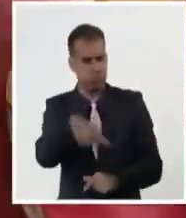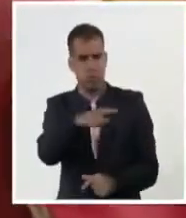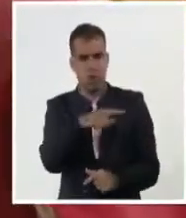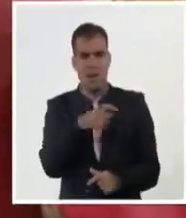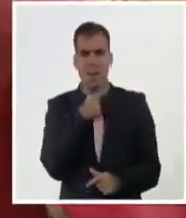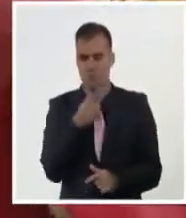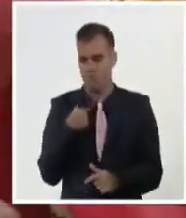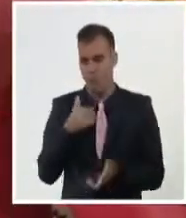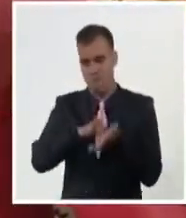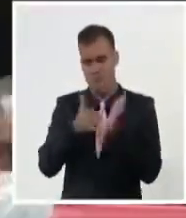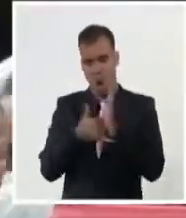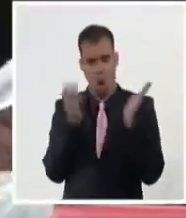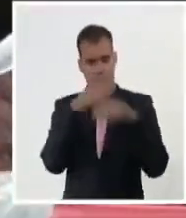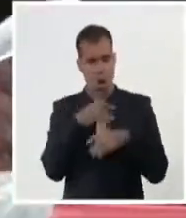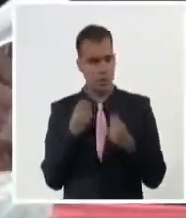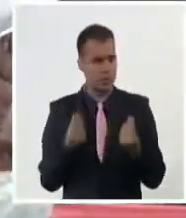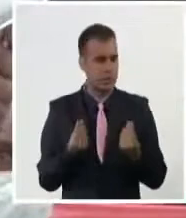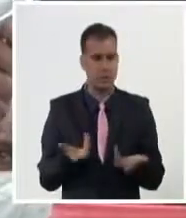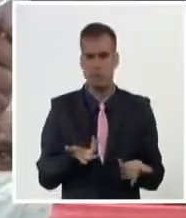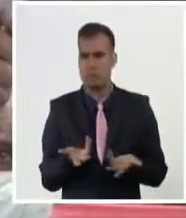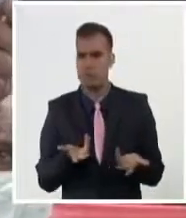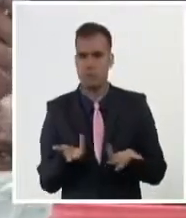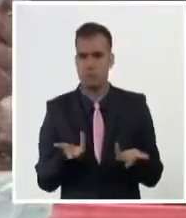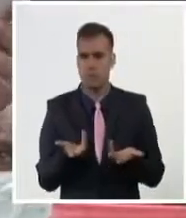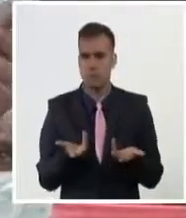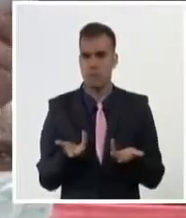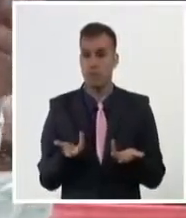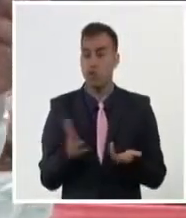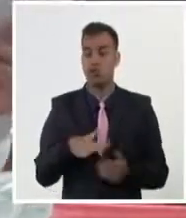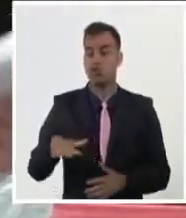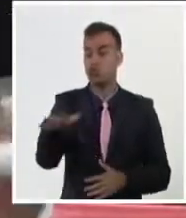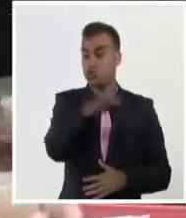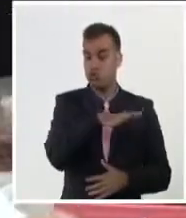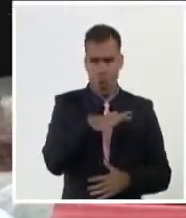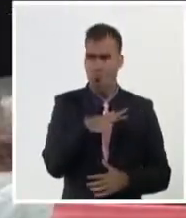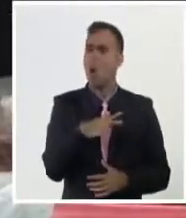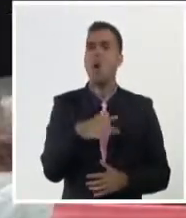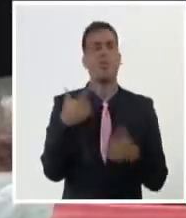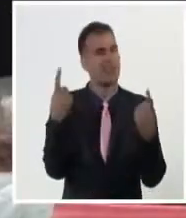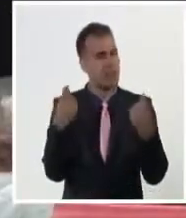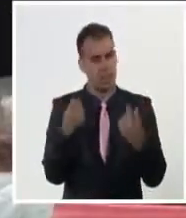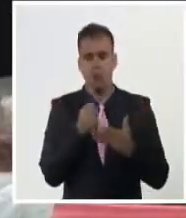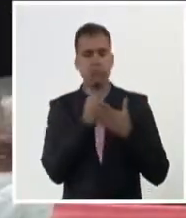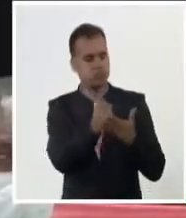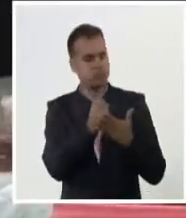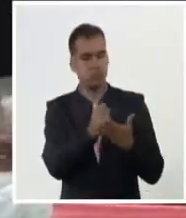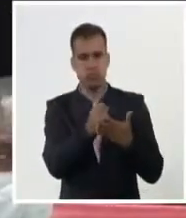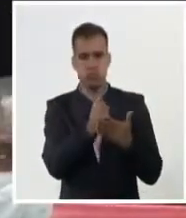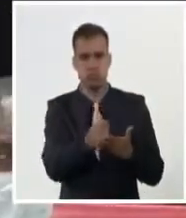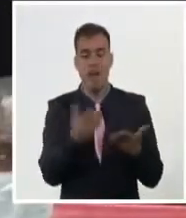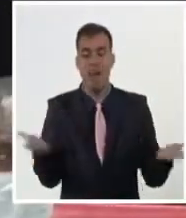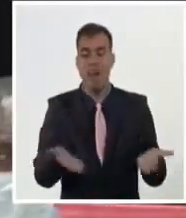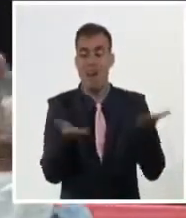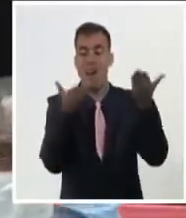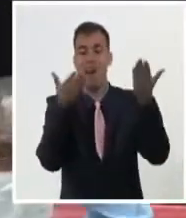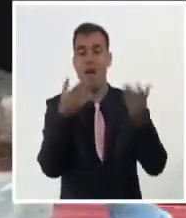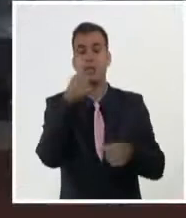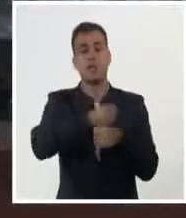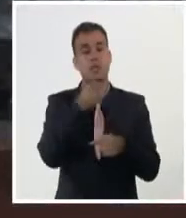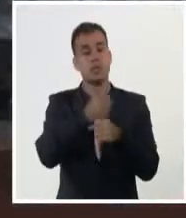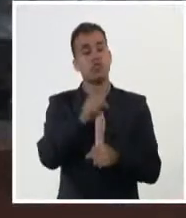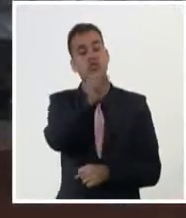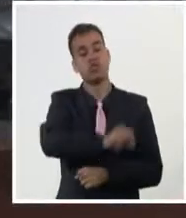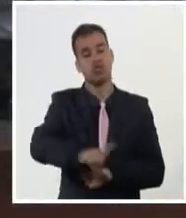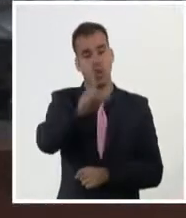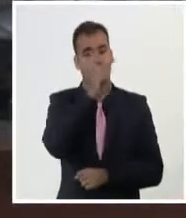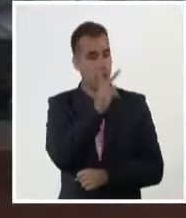hacer? Todos los actores económicos que están en el municipio hoy tienen que apoyar el tema del desarrollo y el trabajo social.